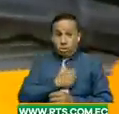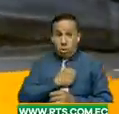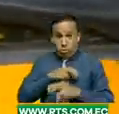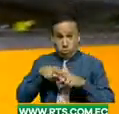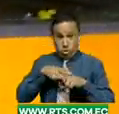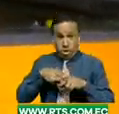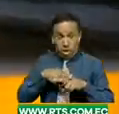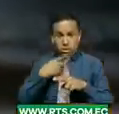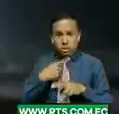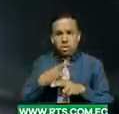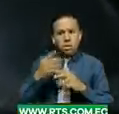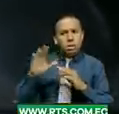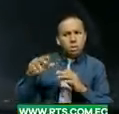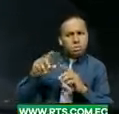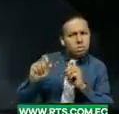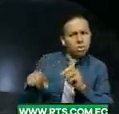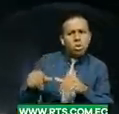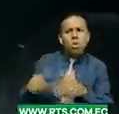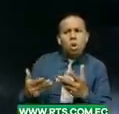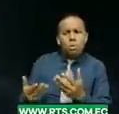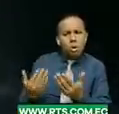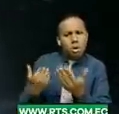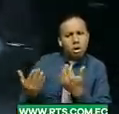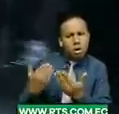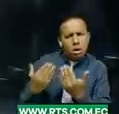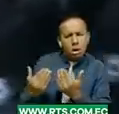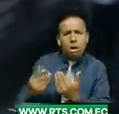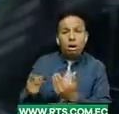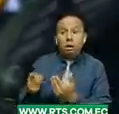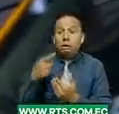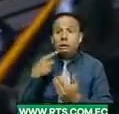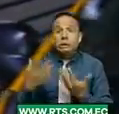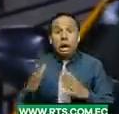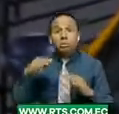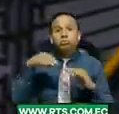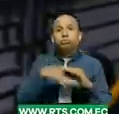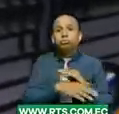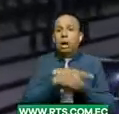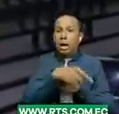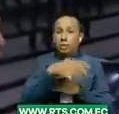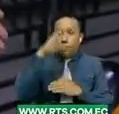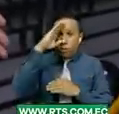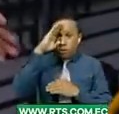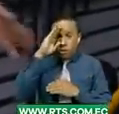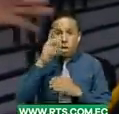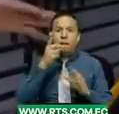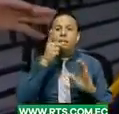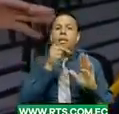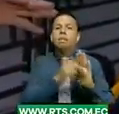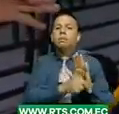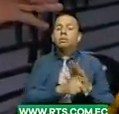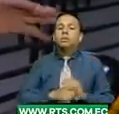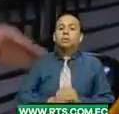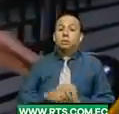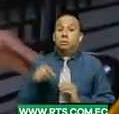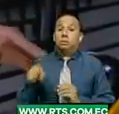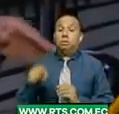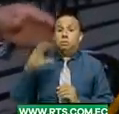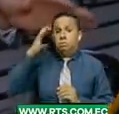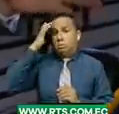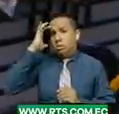del automotor y están por asentar la denuncia en pocos minutos aquí en la unidad de flagrancia, pero sí están preocupados por lo que les ha